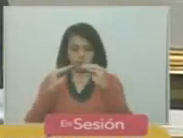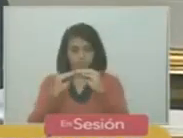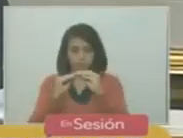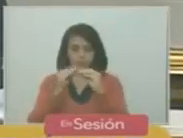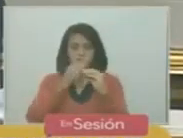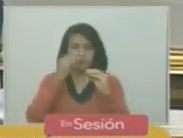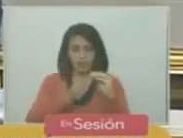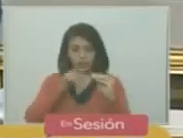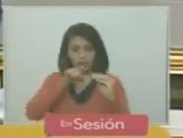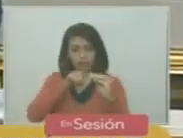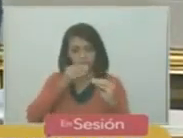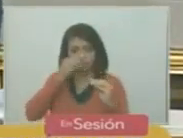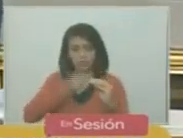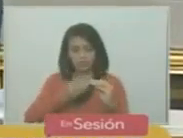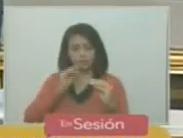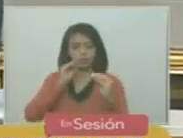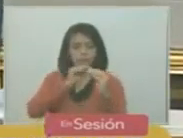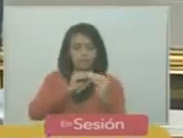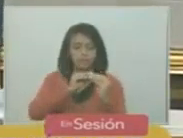a la verdad,